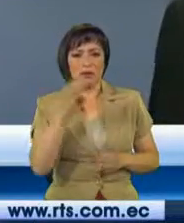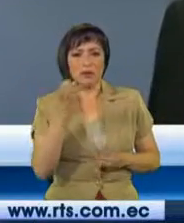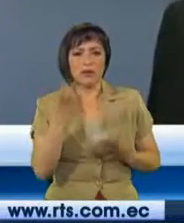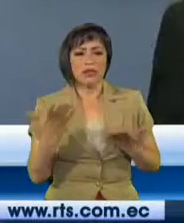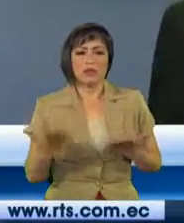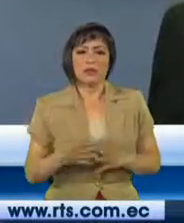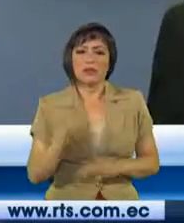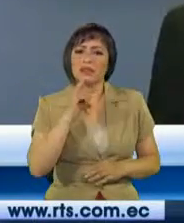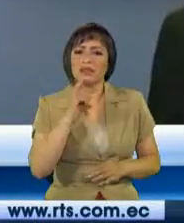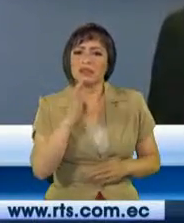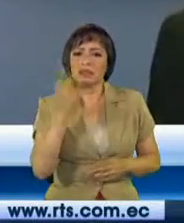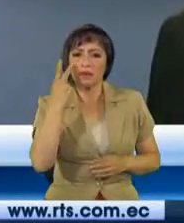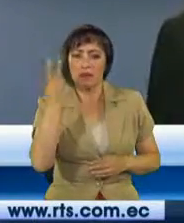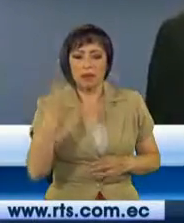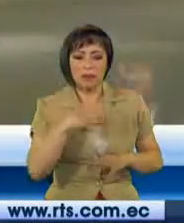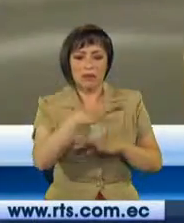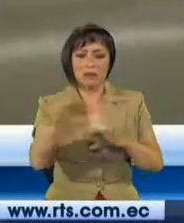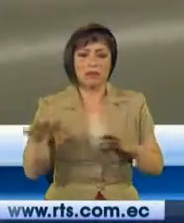Estados Unidos.